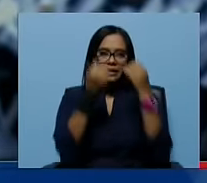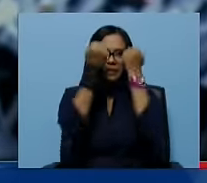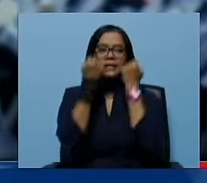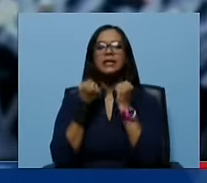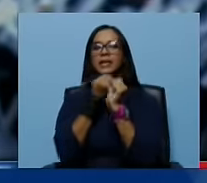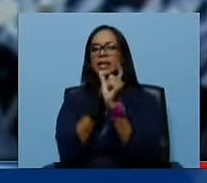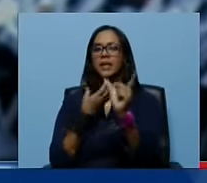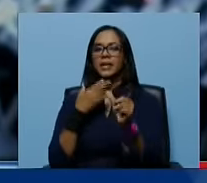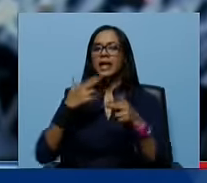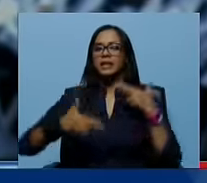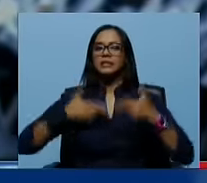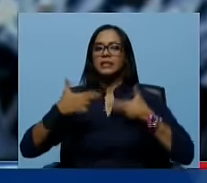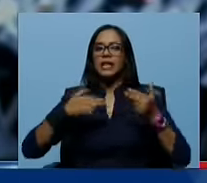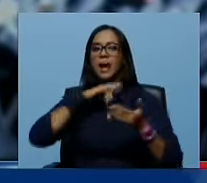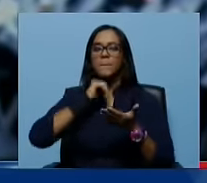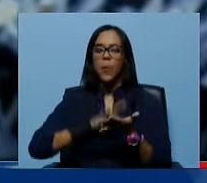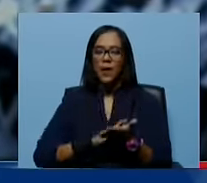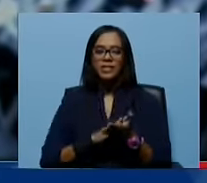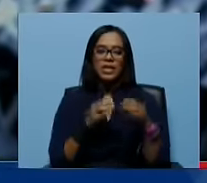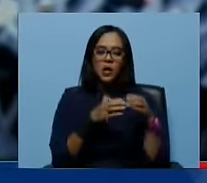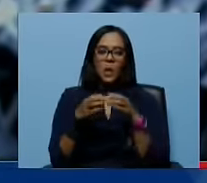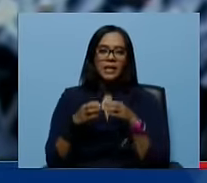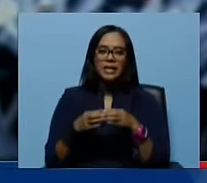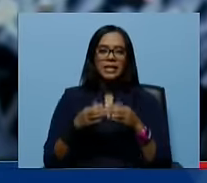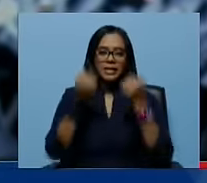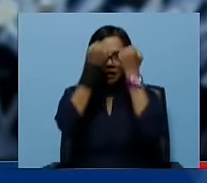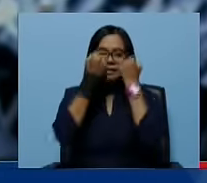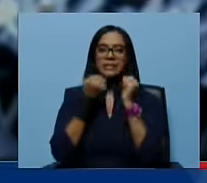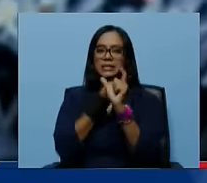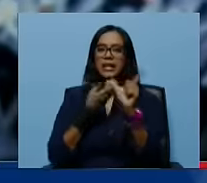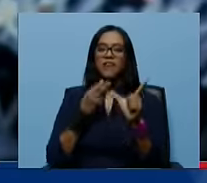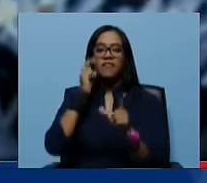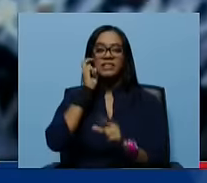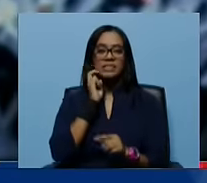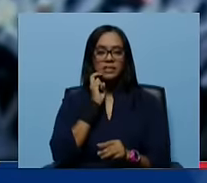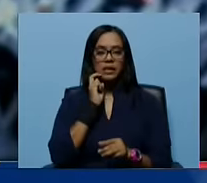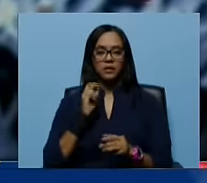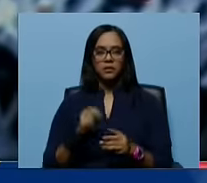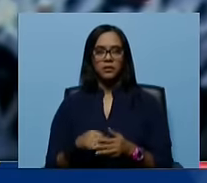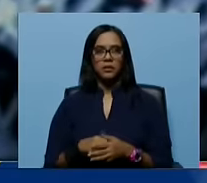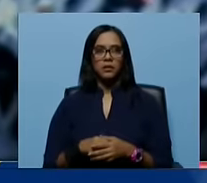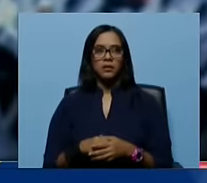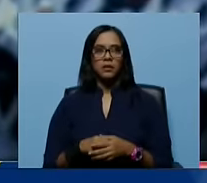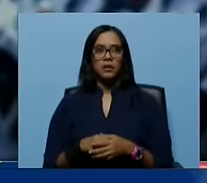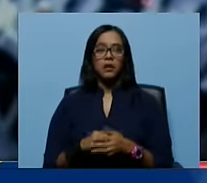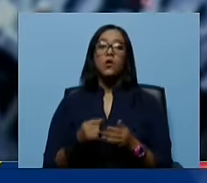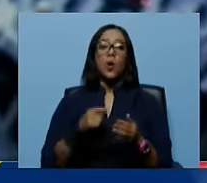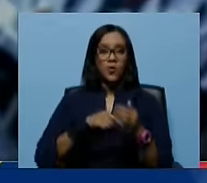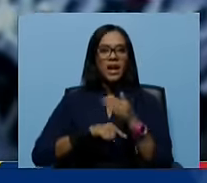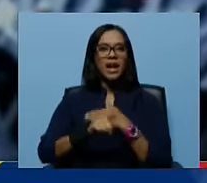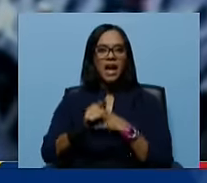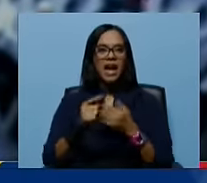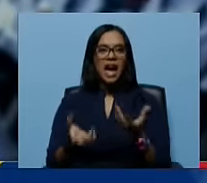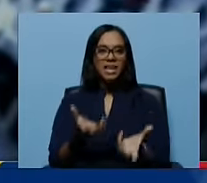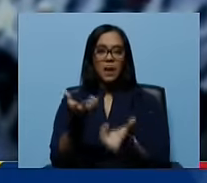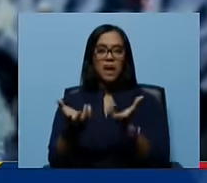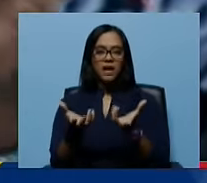criminales, comanditos de la muerte, comanditos terroristas, comanditos fascistas, los